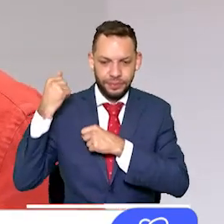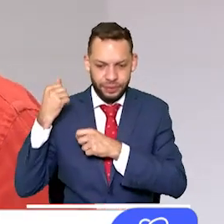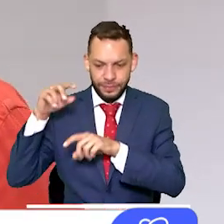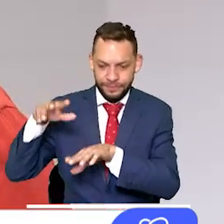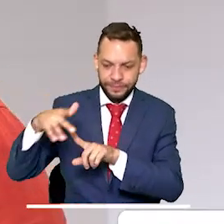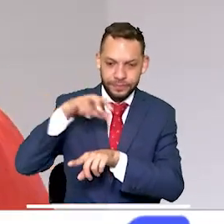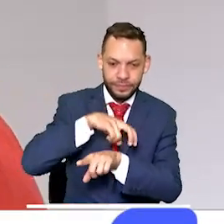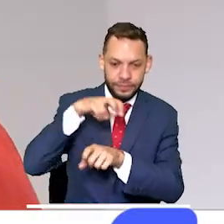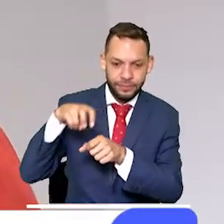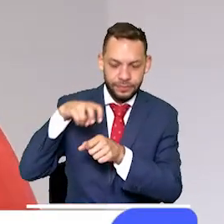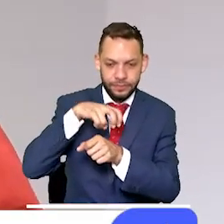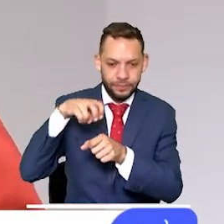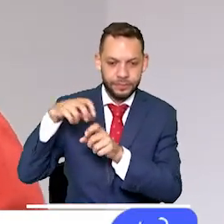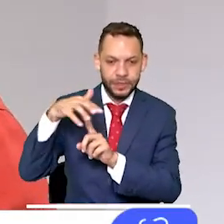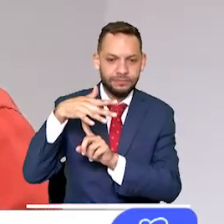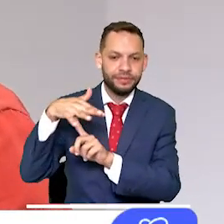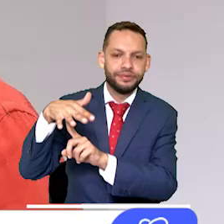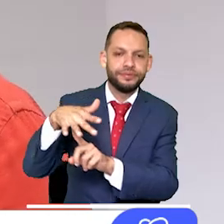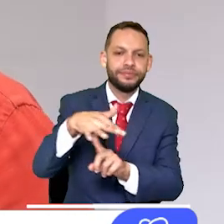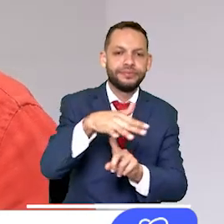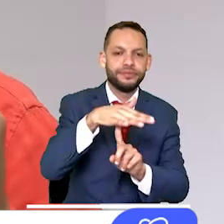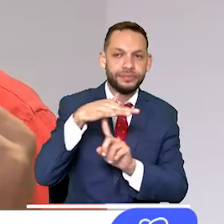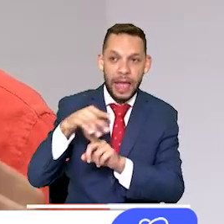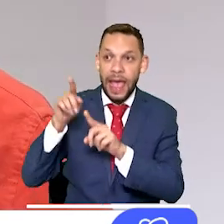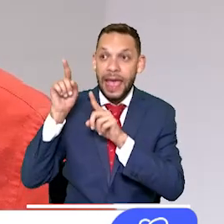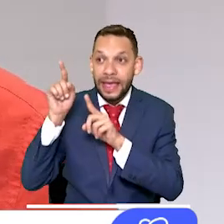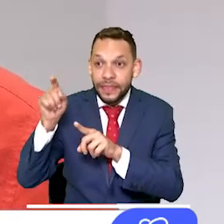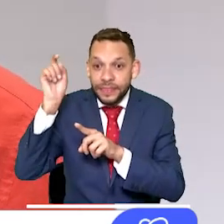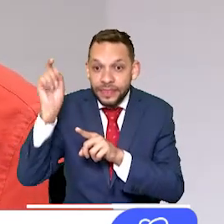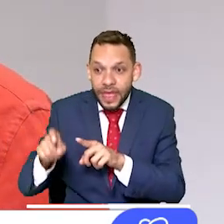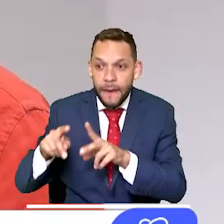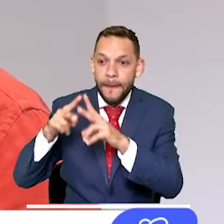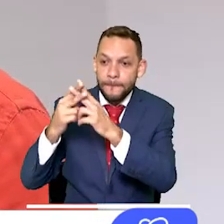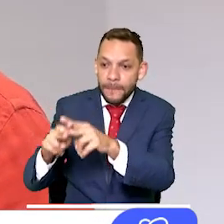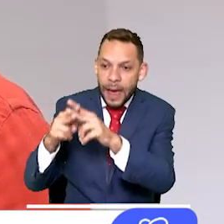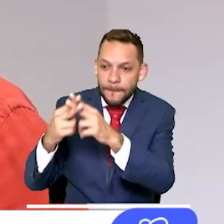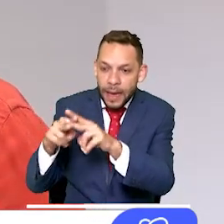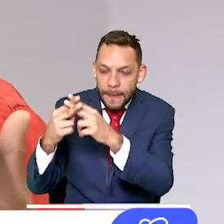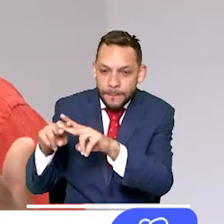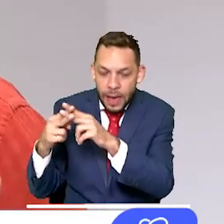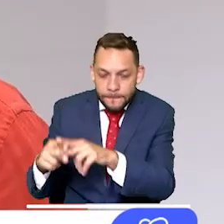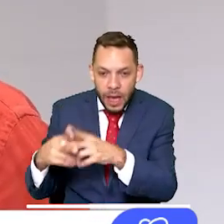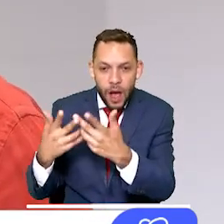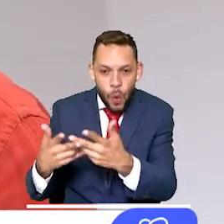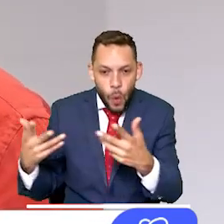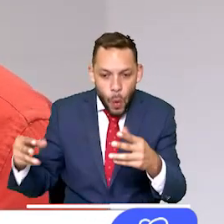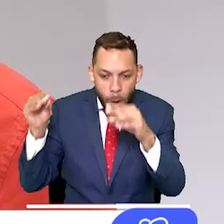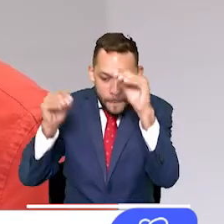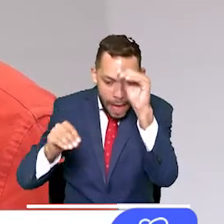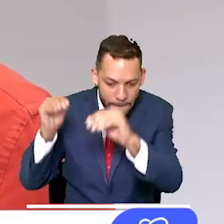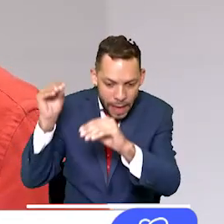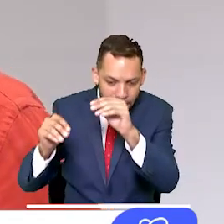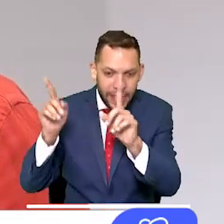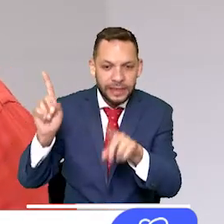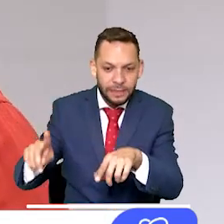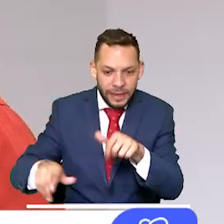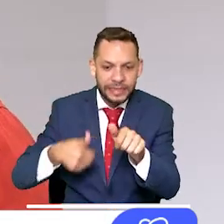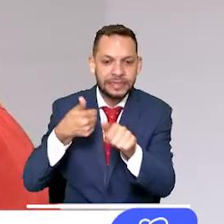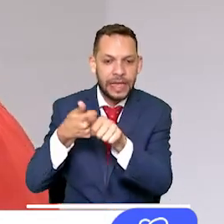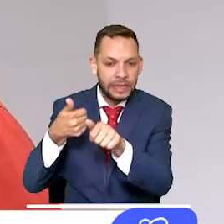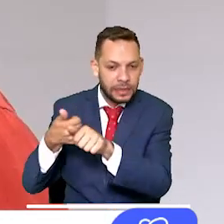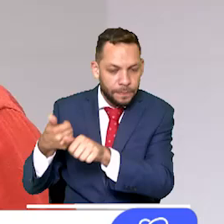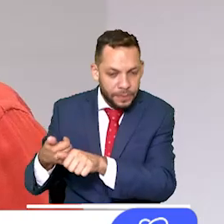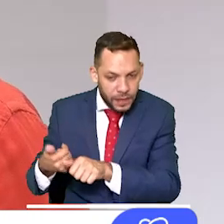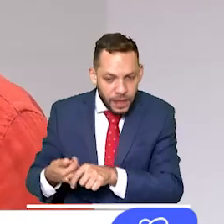respeto y es que esas aeronaves tienen que tener un mantenimiento eh Tienen que hacerle un seguimiento completo los